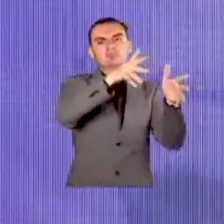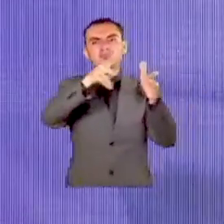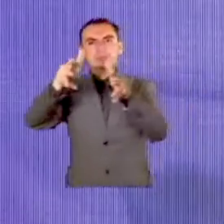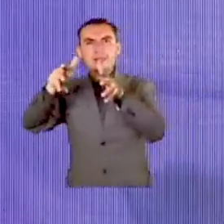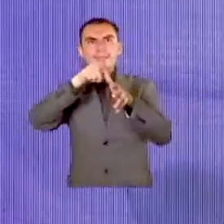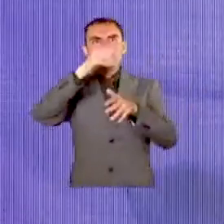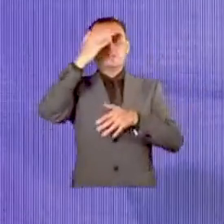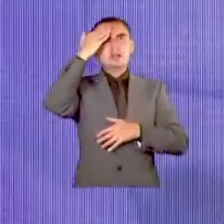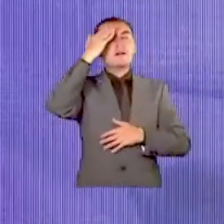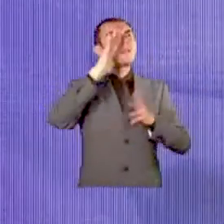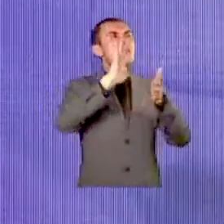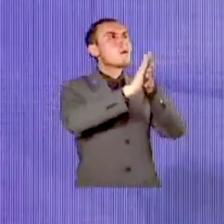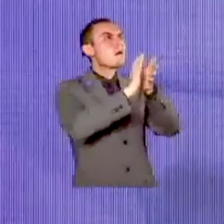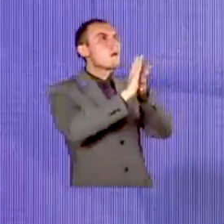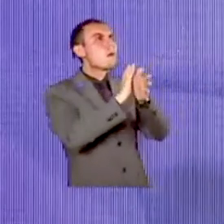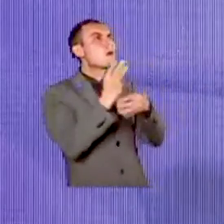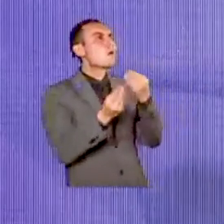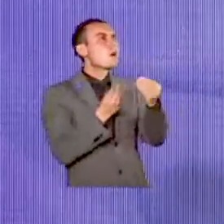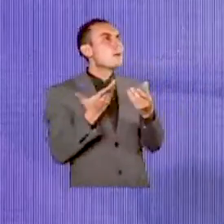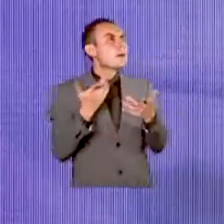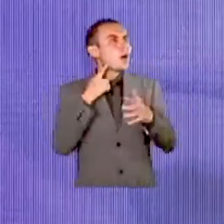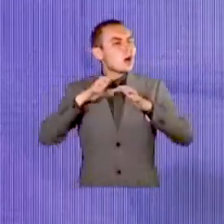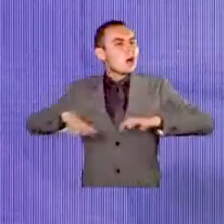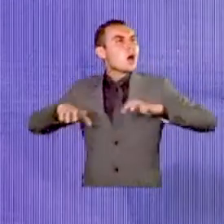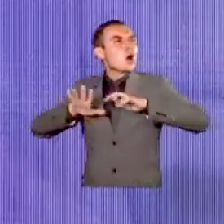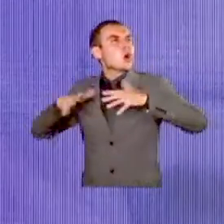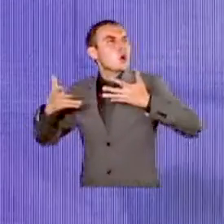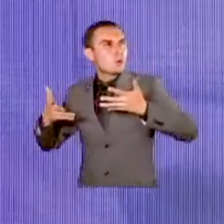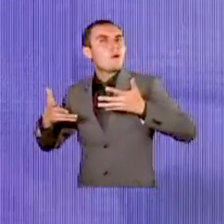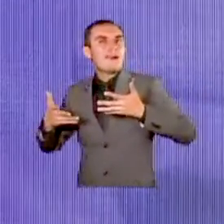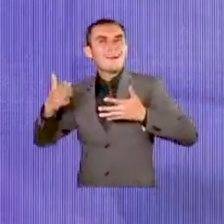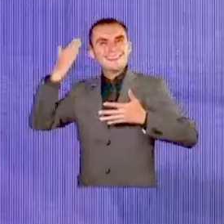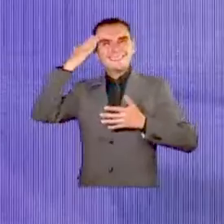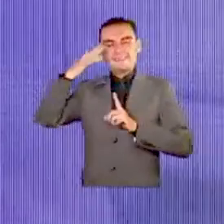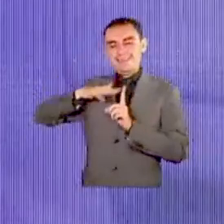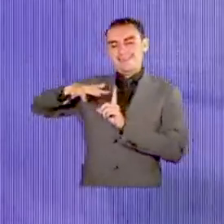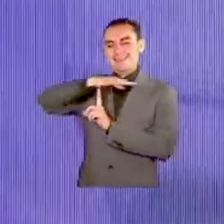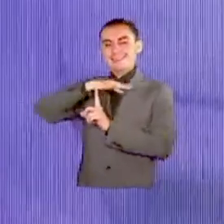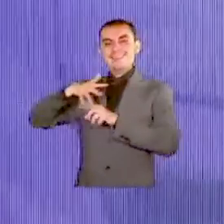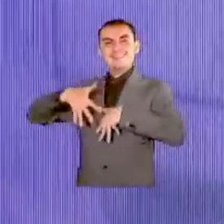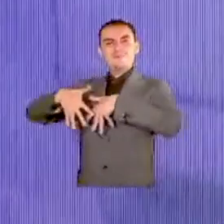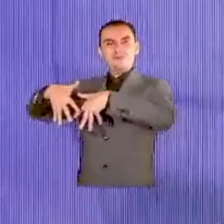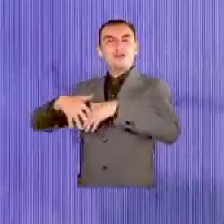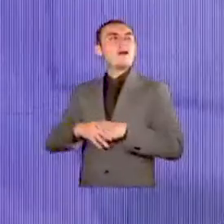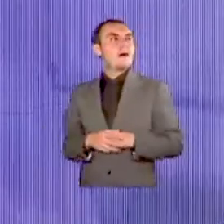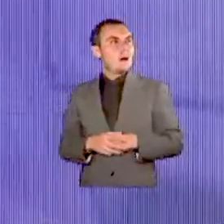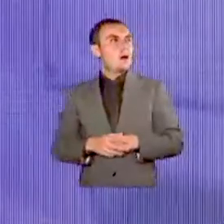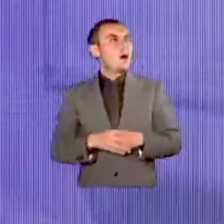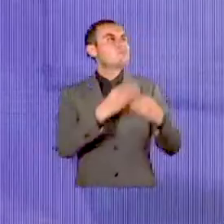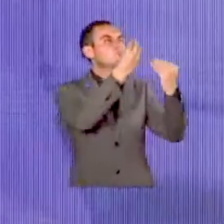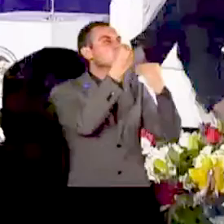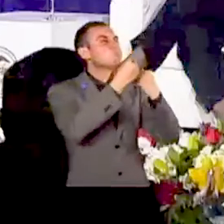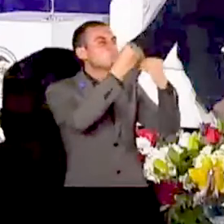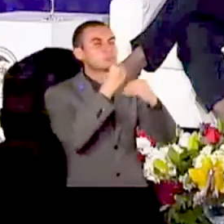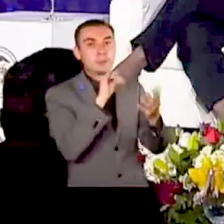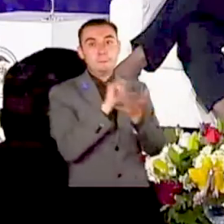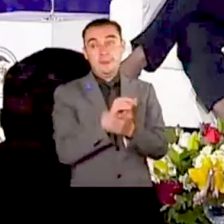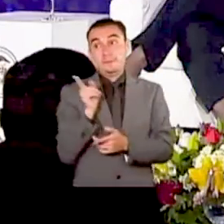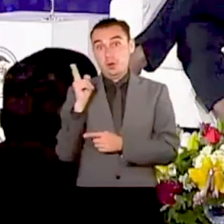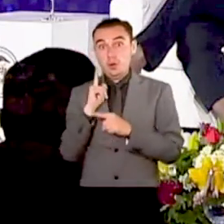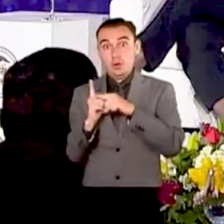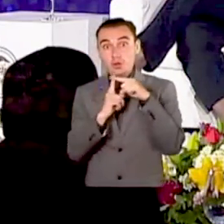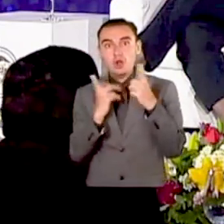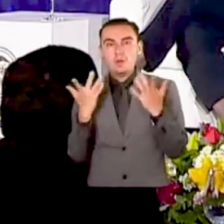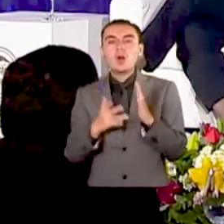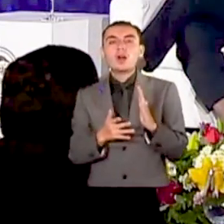sobre los procedimientos y actuaciones que deben realizar en el marco de la protesta social, conforme Procuradora lo dispuso, la